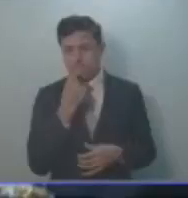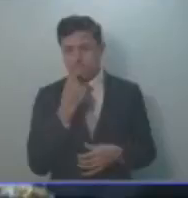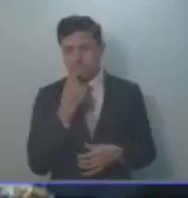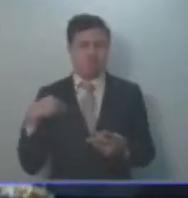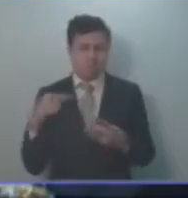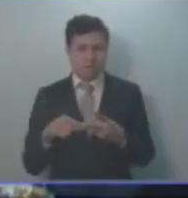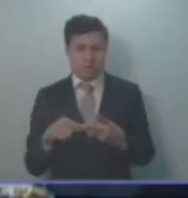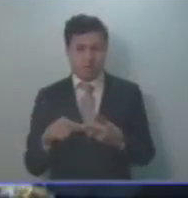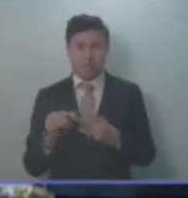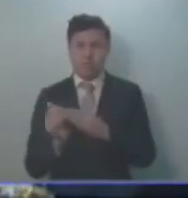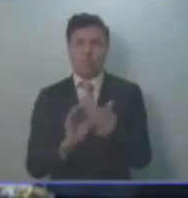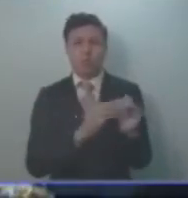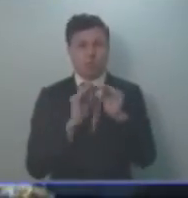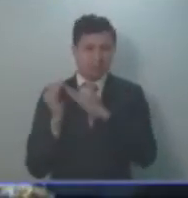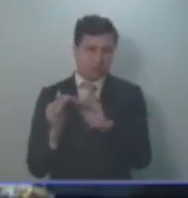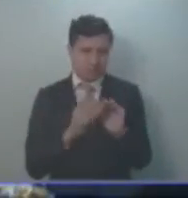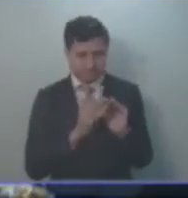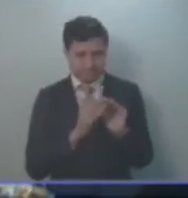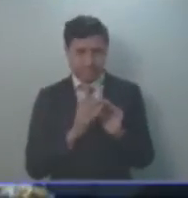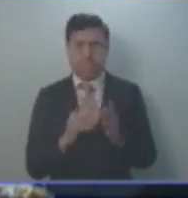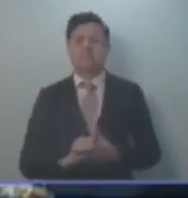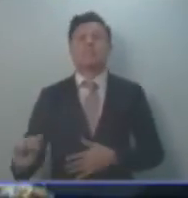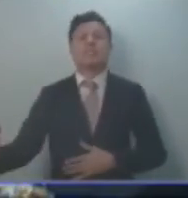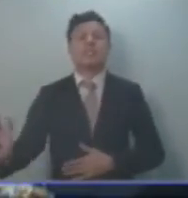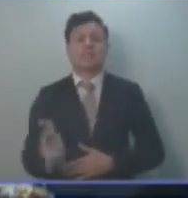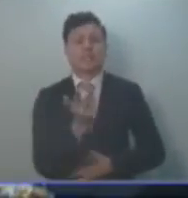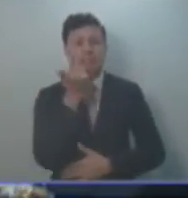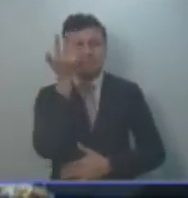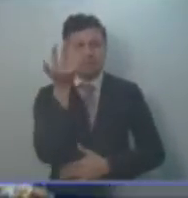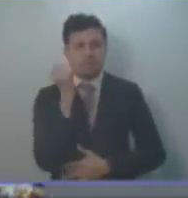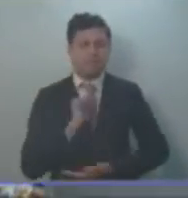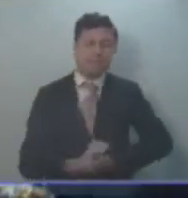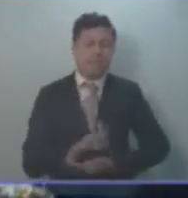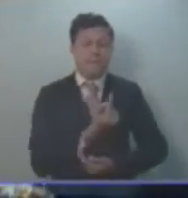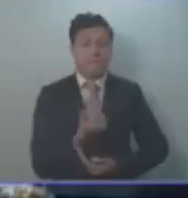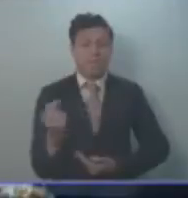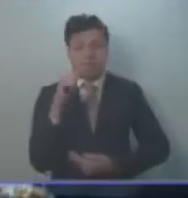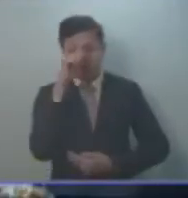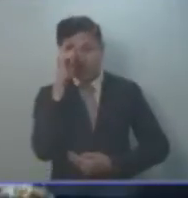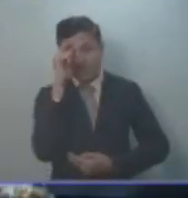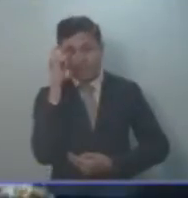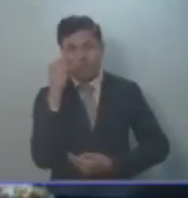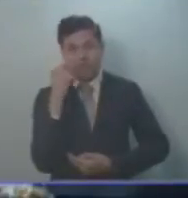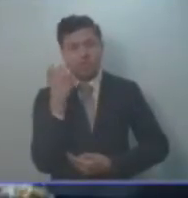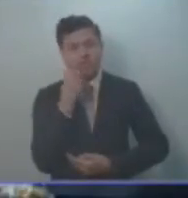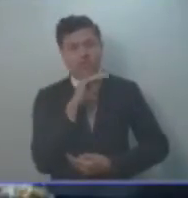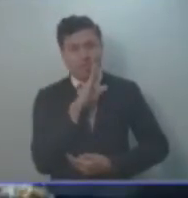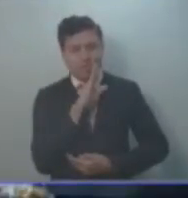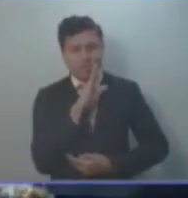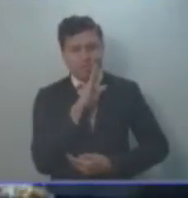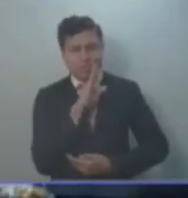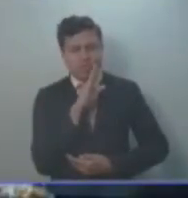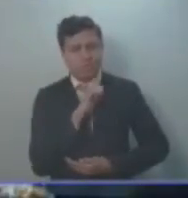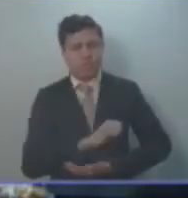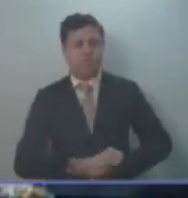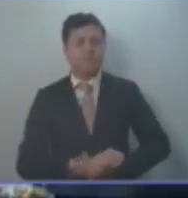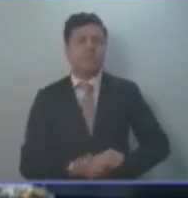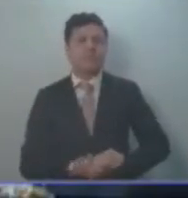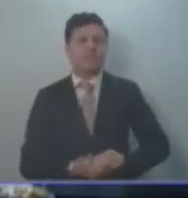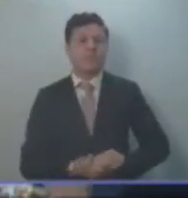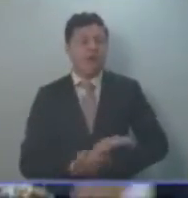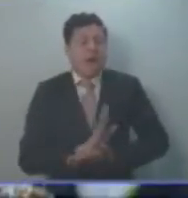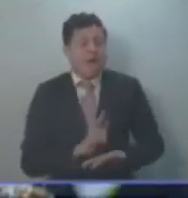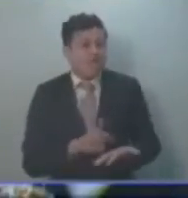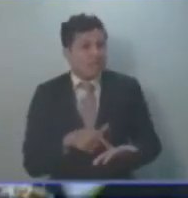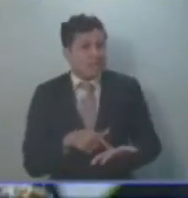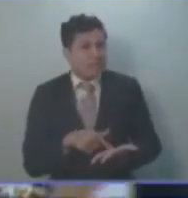y las comunidades. 3. Que los trabajadores que sufren de estas enfermedades en ocasiones